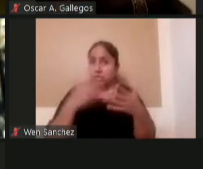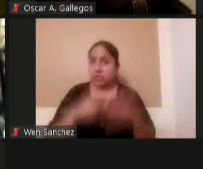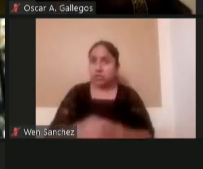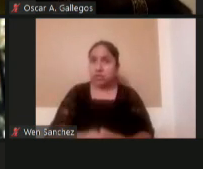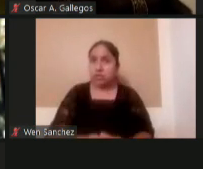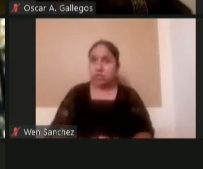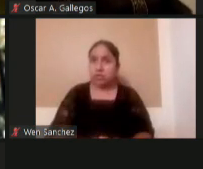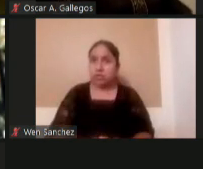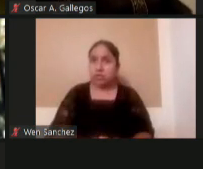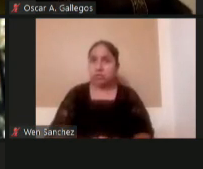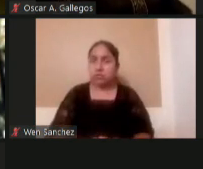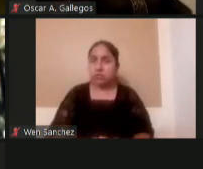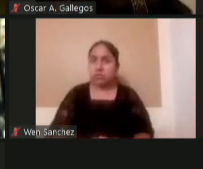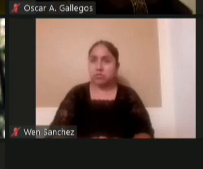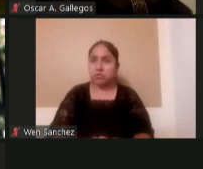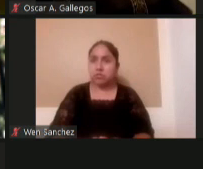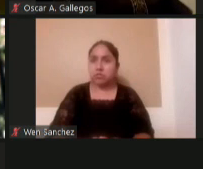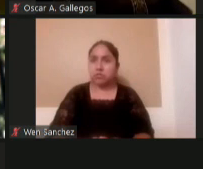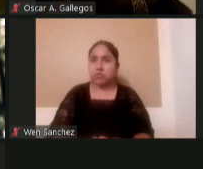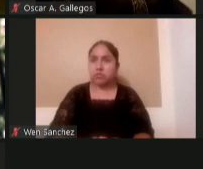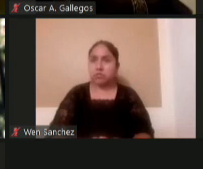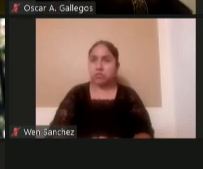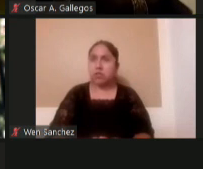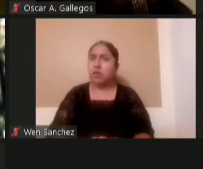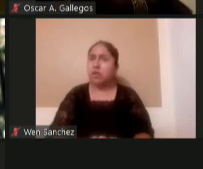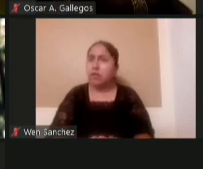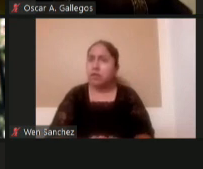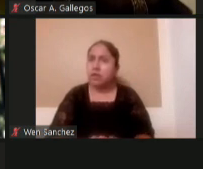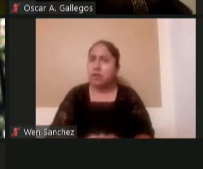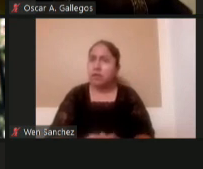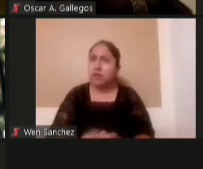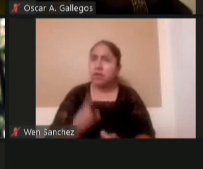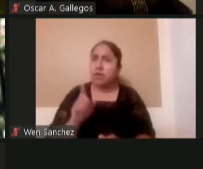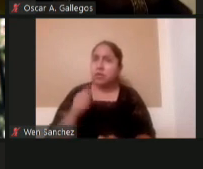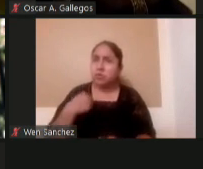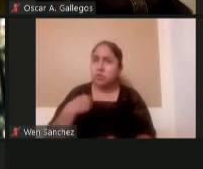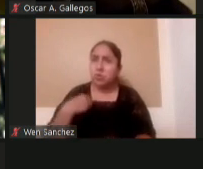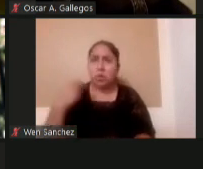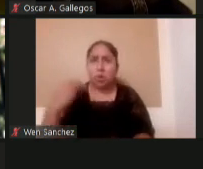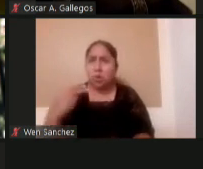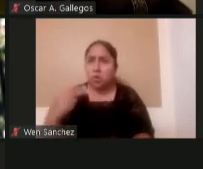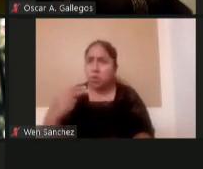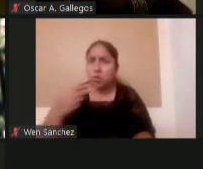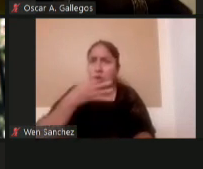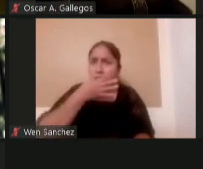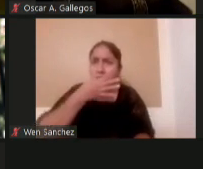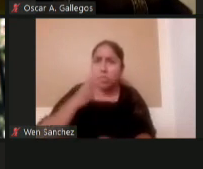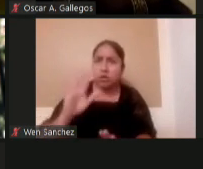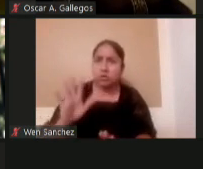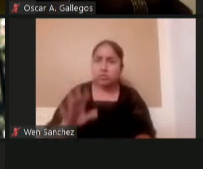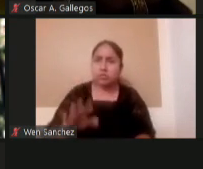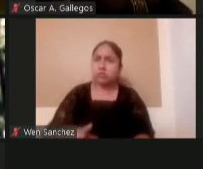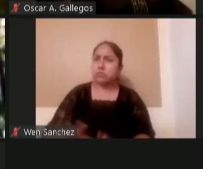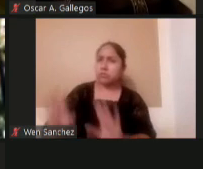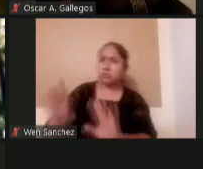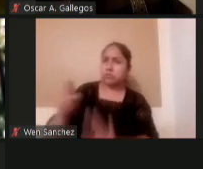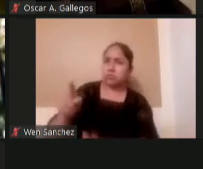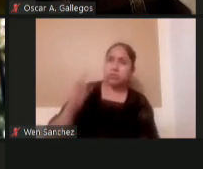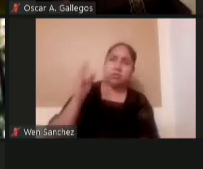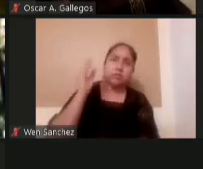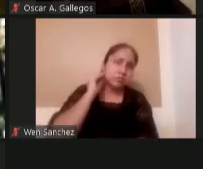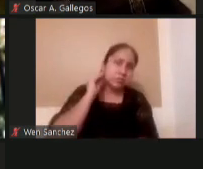yo no mencioné nombre, señor presidente. No, usted no, pero la síndica sí. Regidor Torres, lo escuchamos. Sí, gracias. Nada